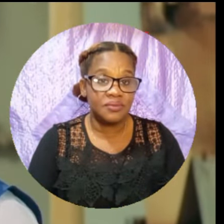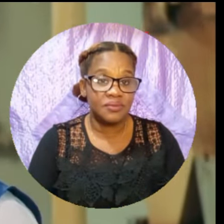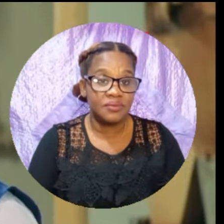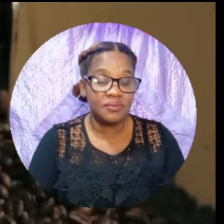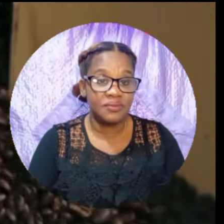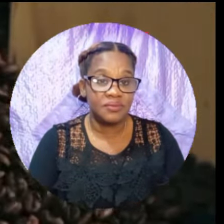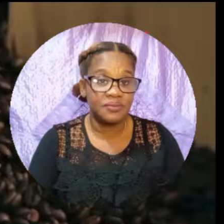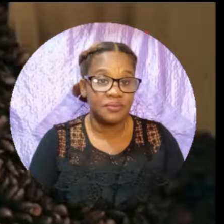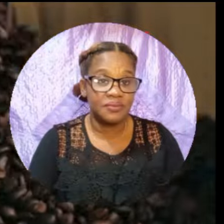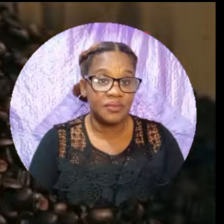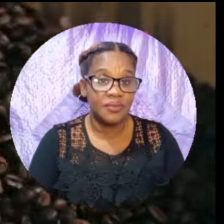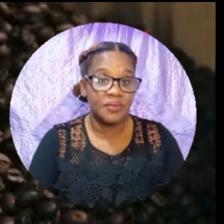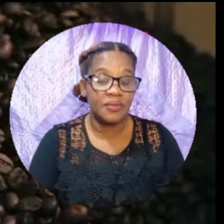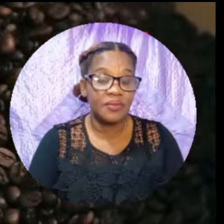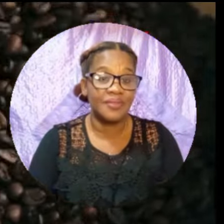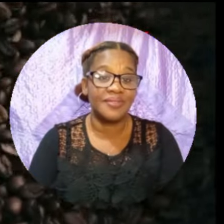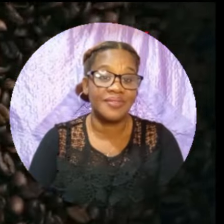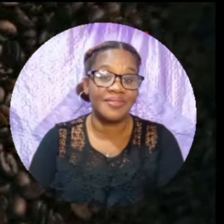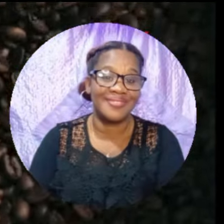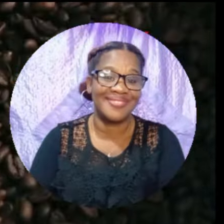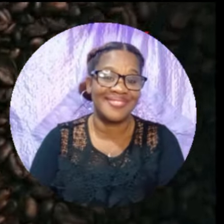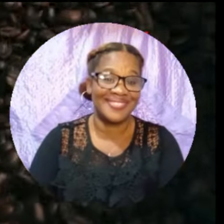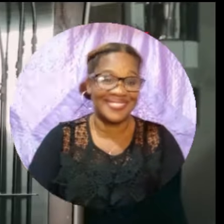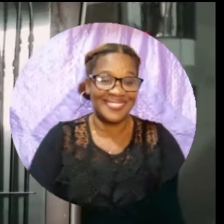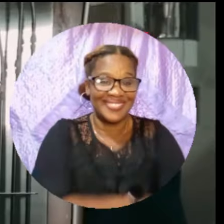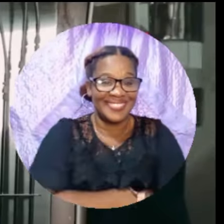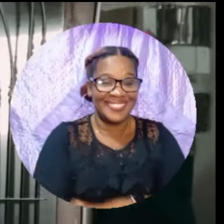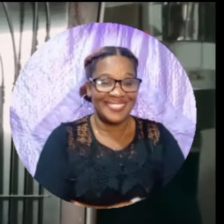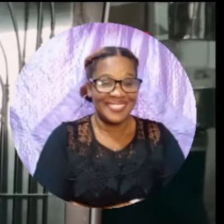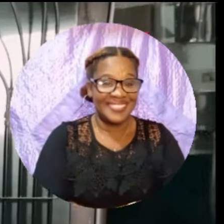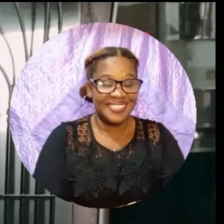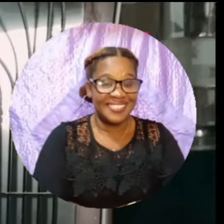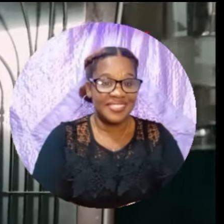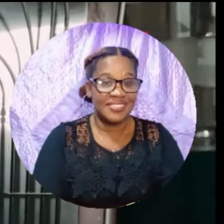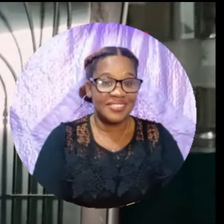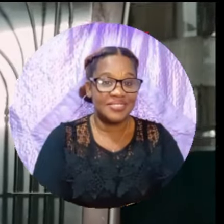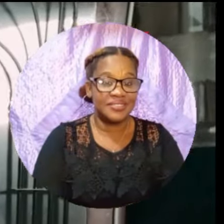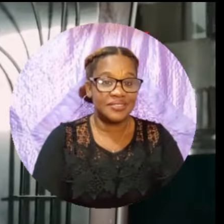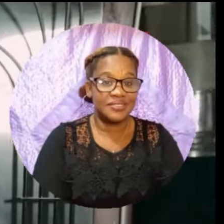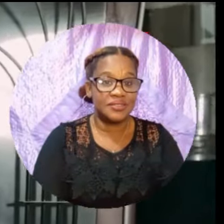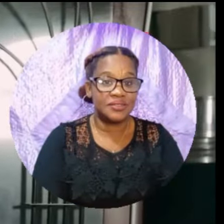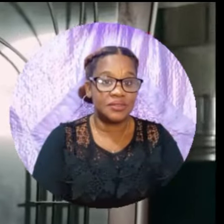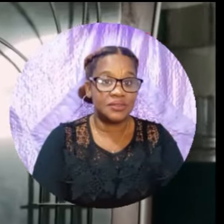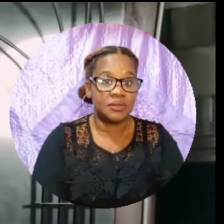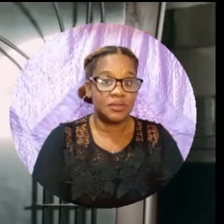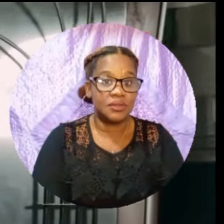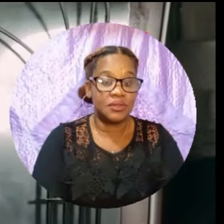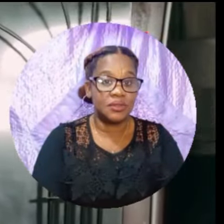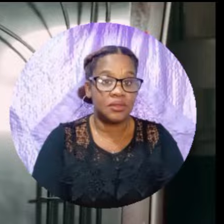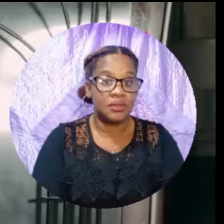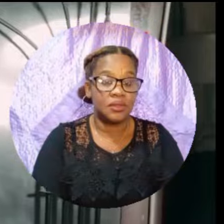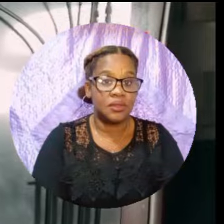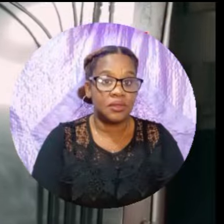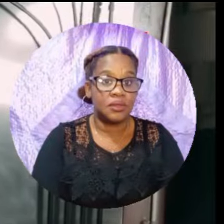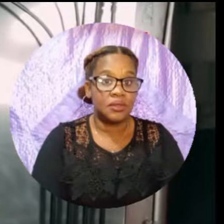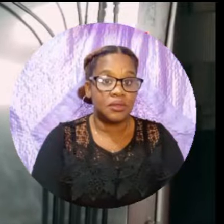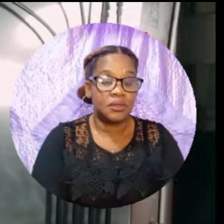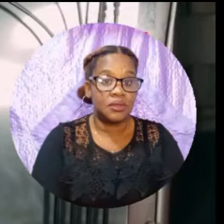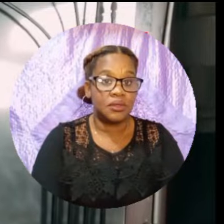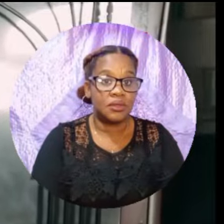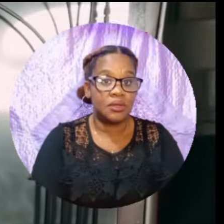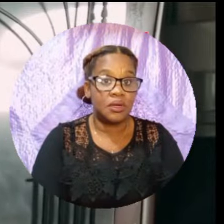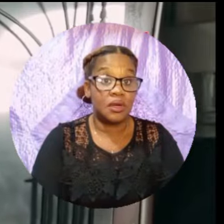ser tostado aquí no entra en saco, no entra en ningún carro, sino elevado por un ducto con aire y se almacena